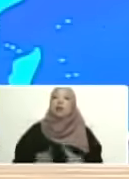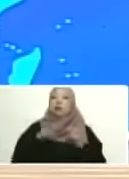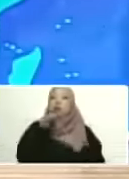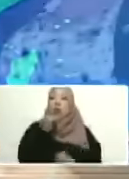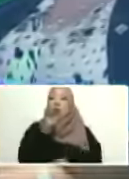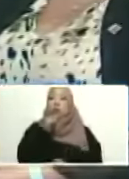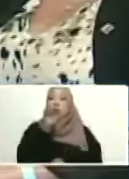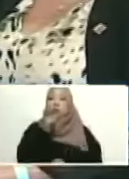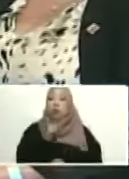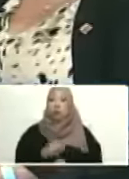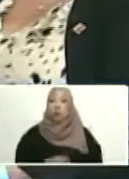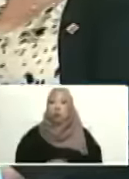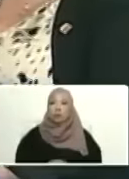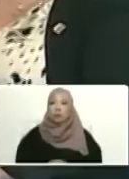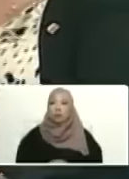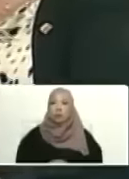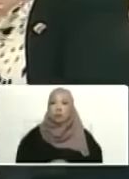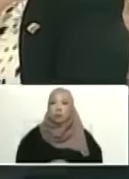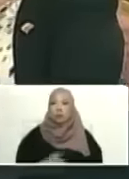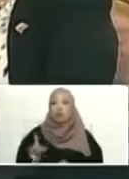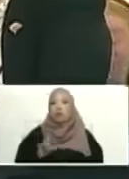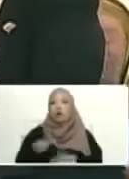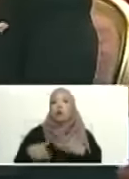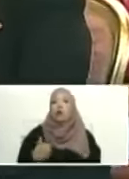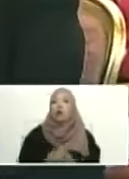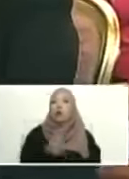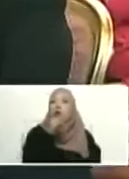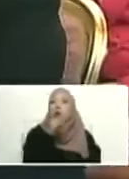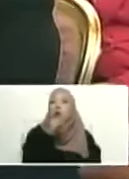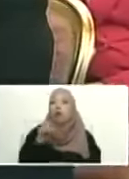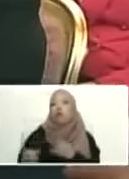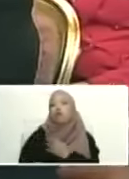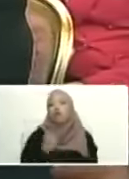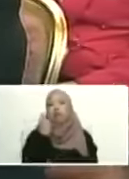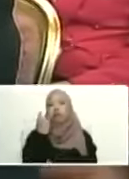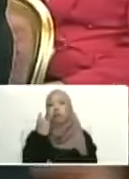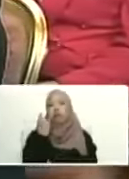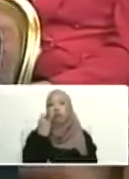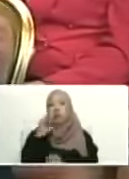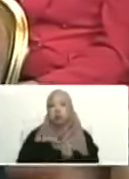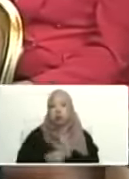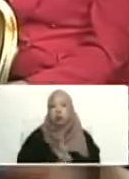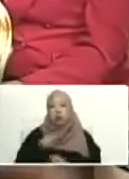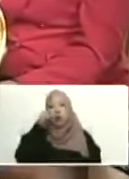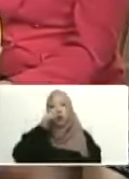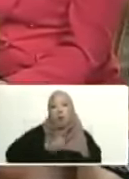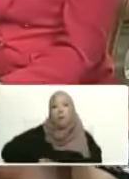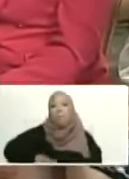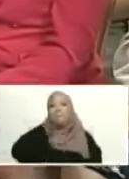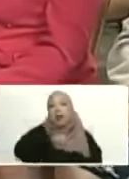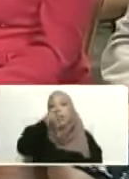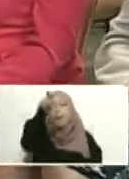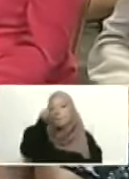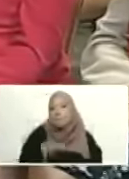victoriosos. Y son los primeros que son traicionados y despojados por Páez.